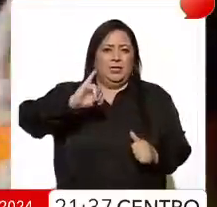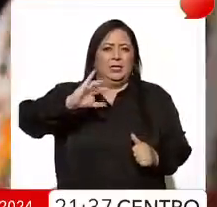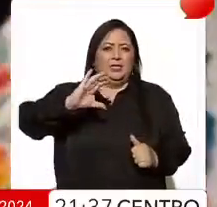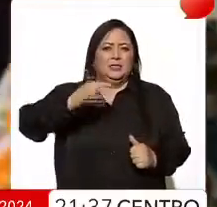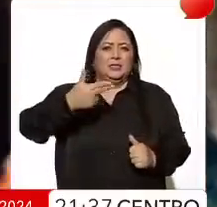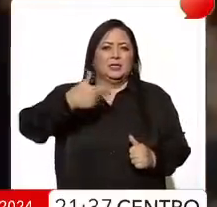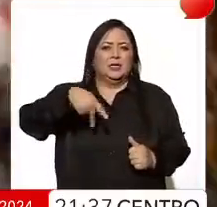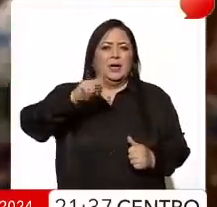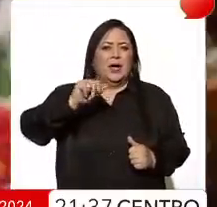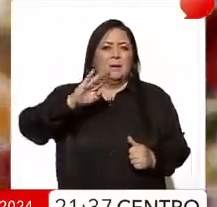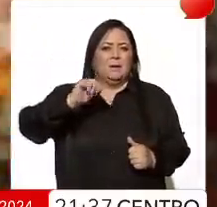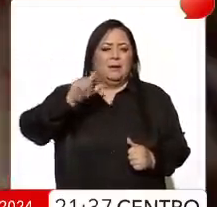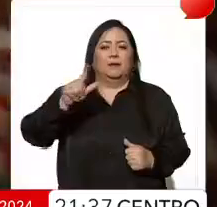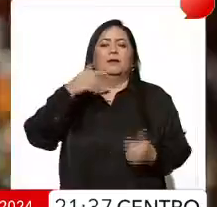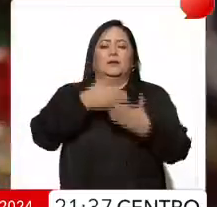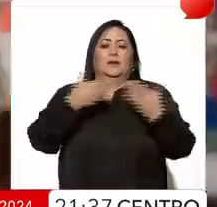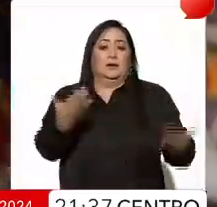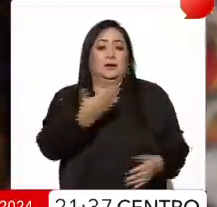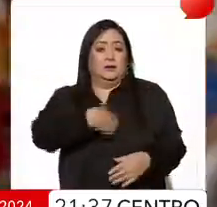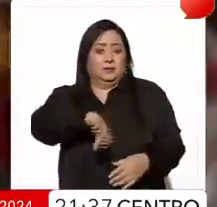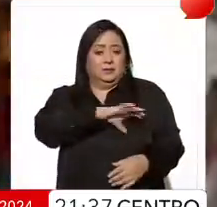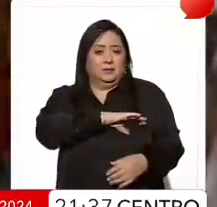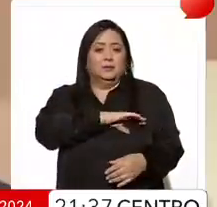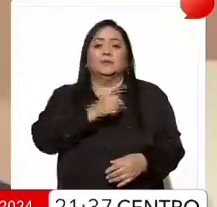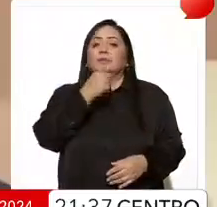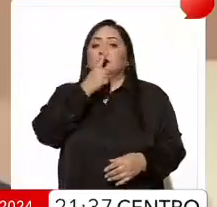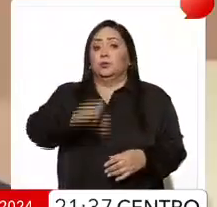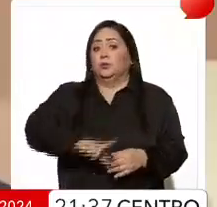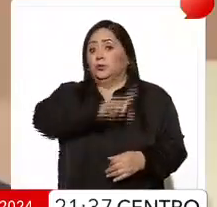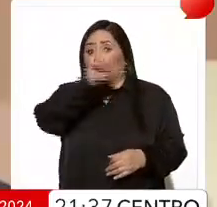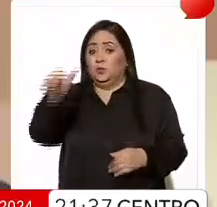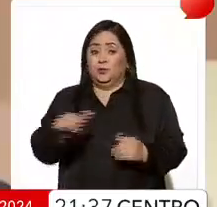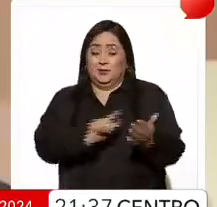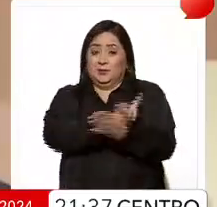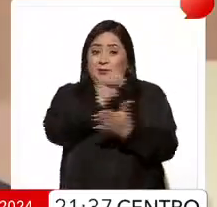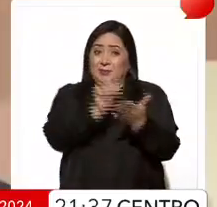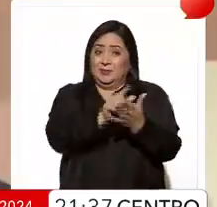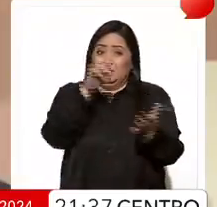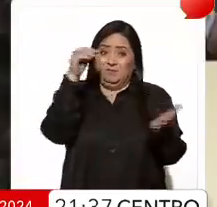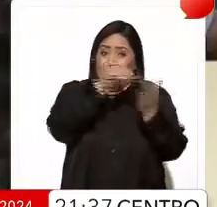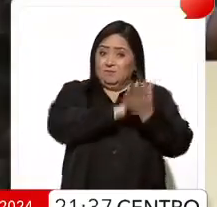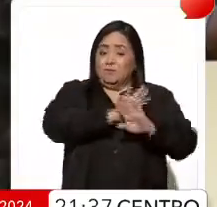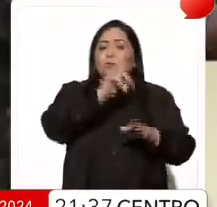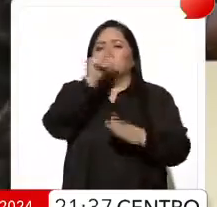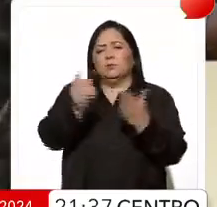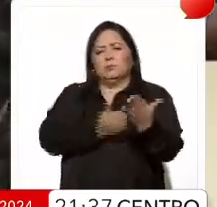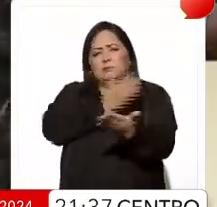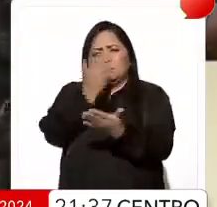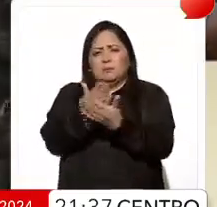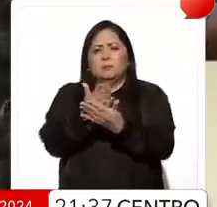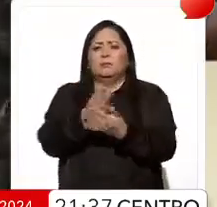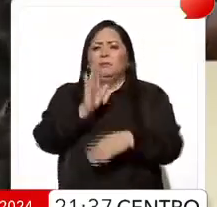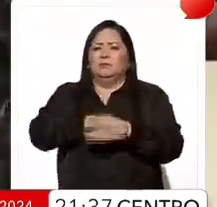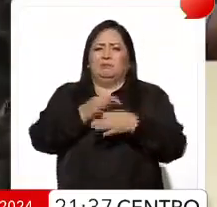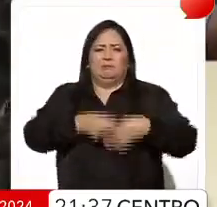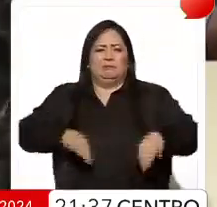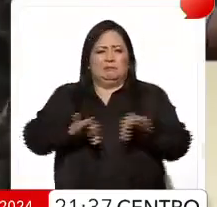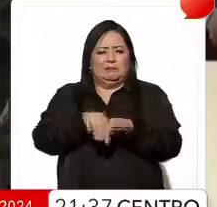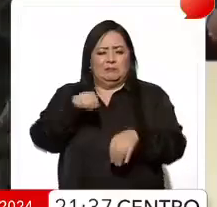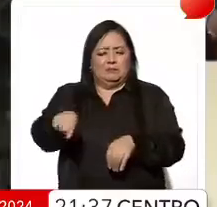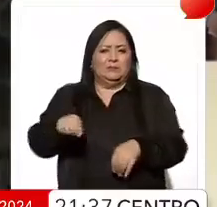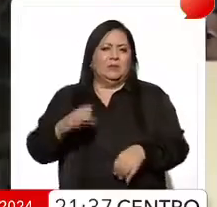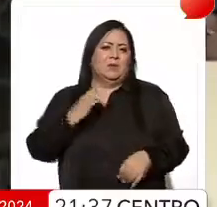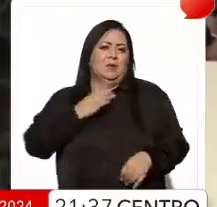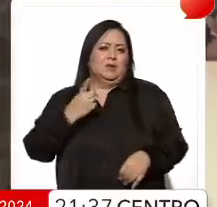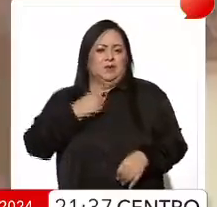xcabal la presidenta electa Claudia shimon adelantó que después de la Reforma al poder judicial pedirá que se de prioridad a este tema